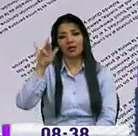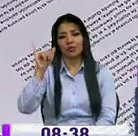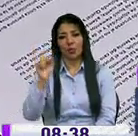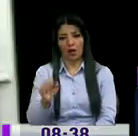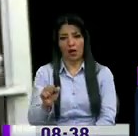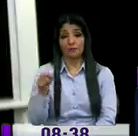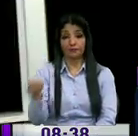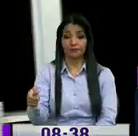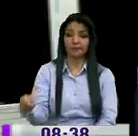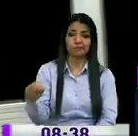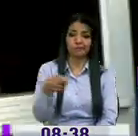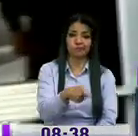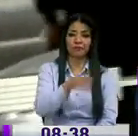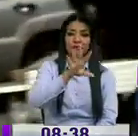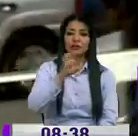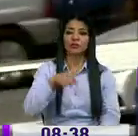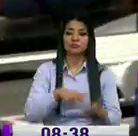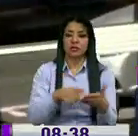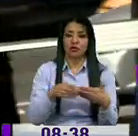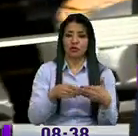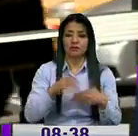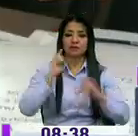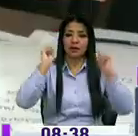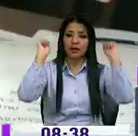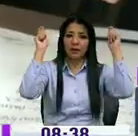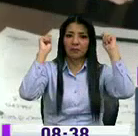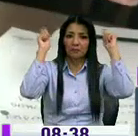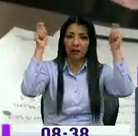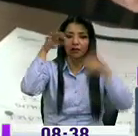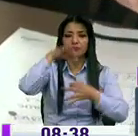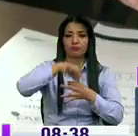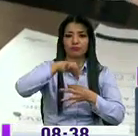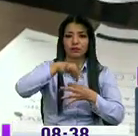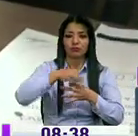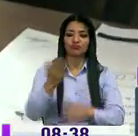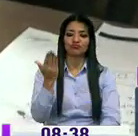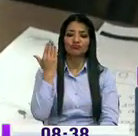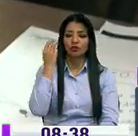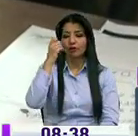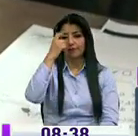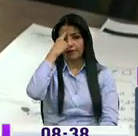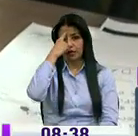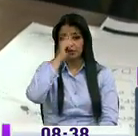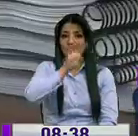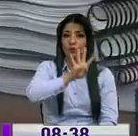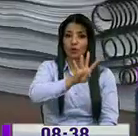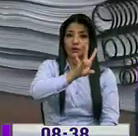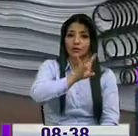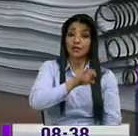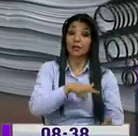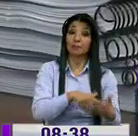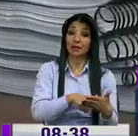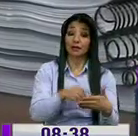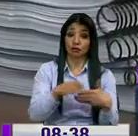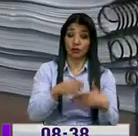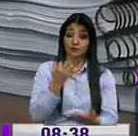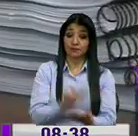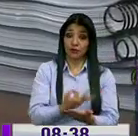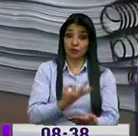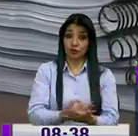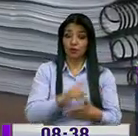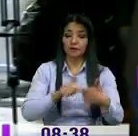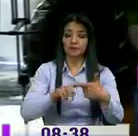con $500,000 para campañas electorales en el anterior mandato, supuestamente $470,000 en facturas